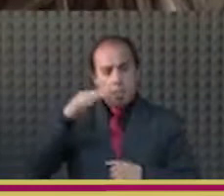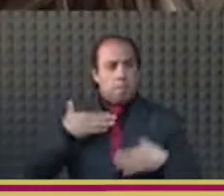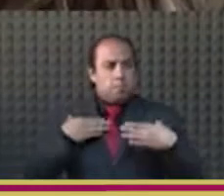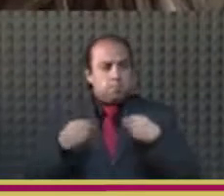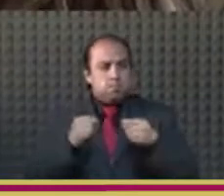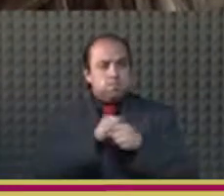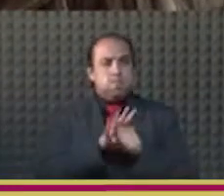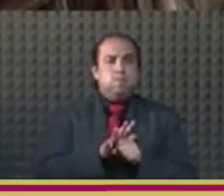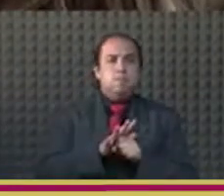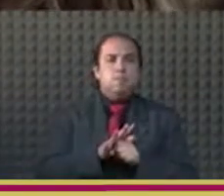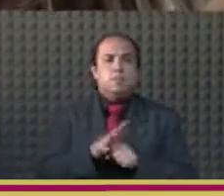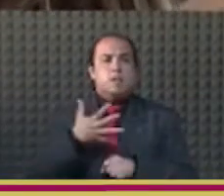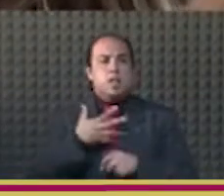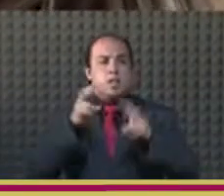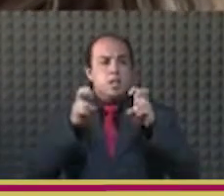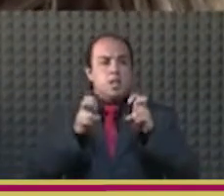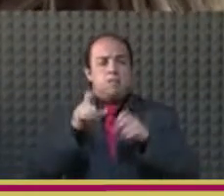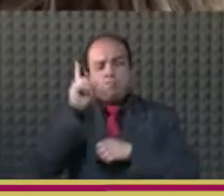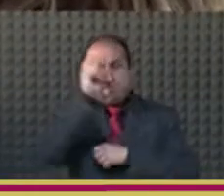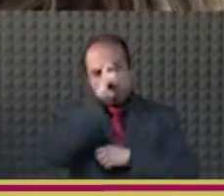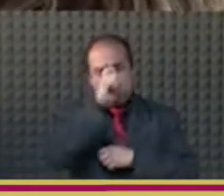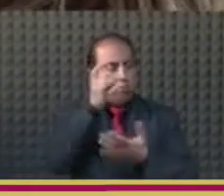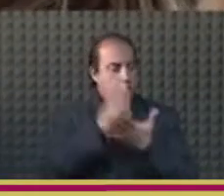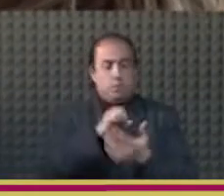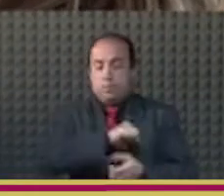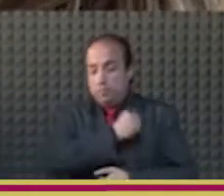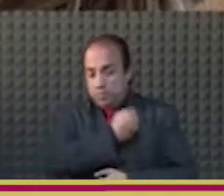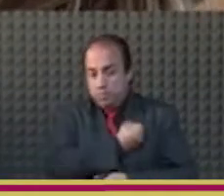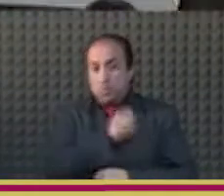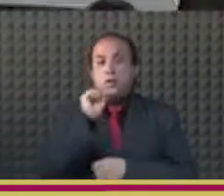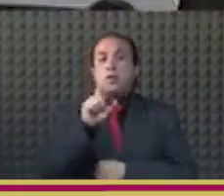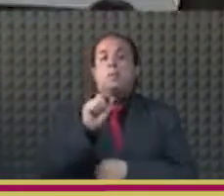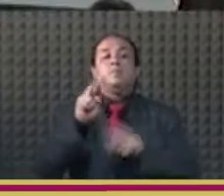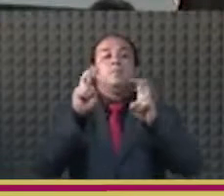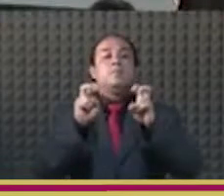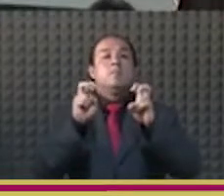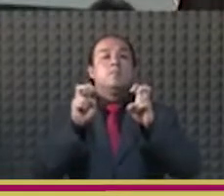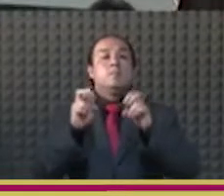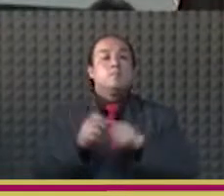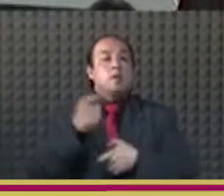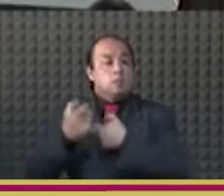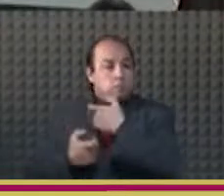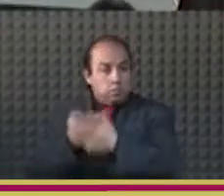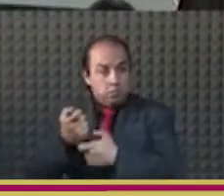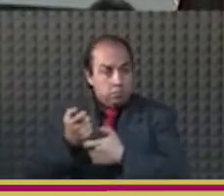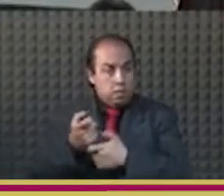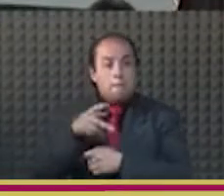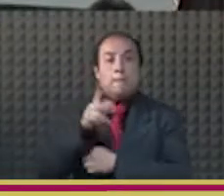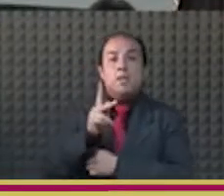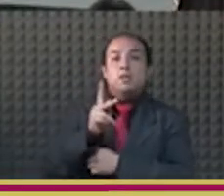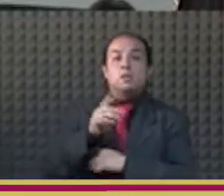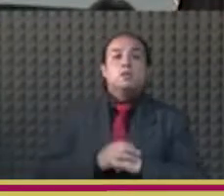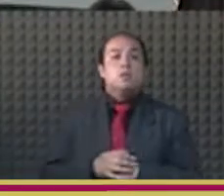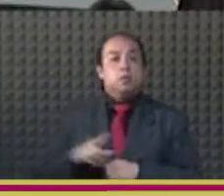puso en una situación inesperada, no solo en términos de salud, sino también en términos económicos. No obstante,